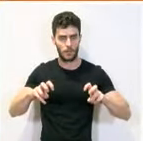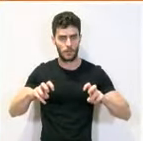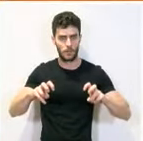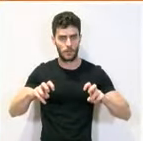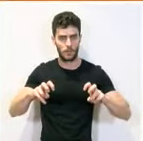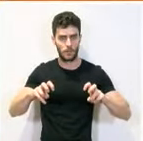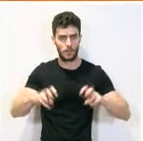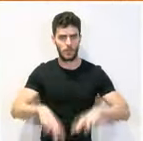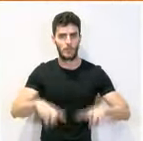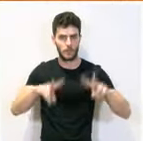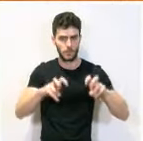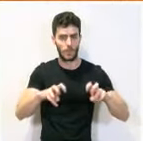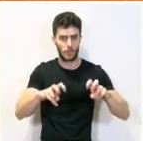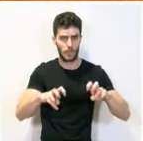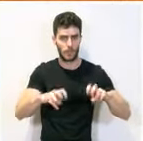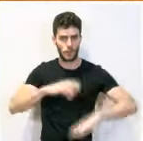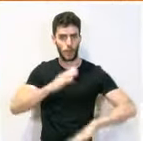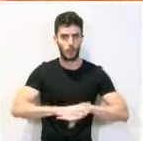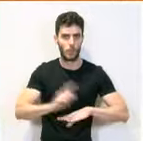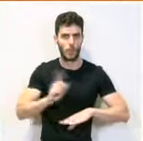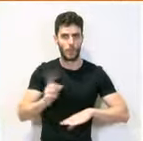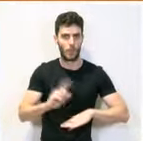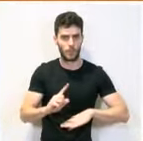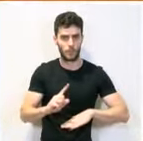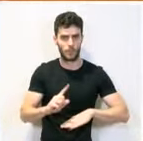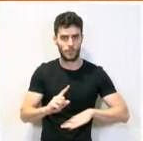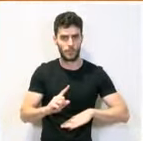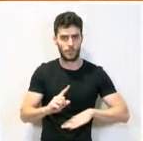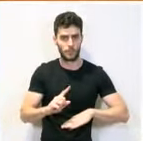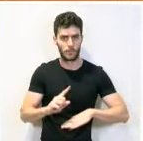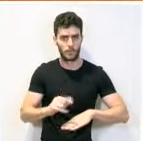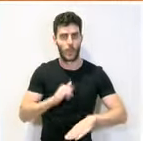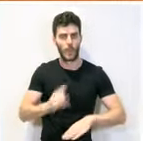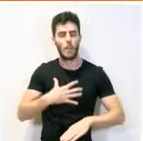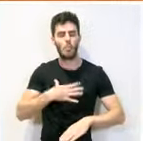sobre esos incumplimientos, vamos a llamarle, que pudiera haber,